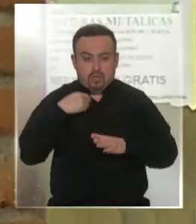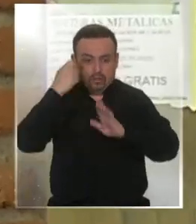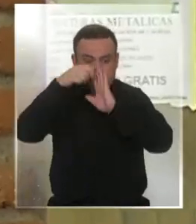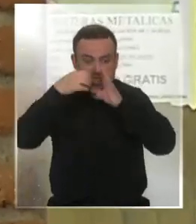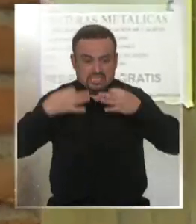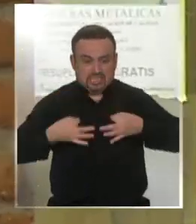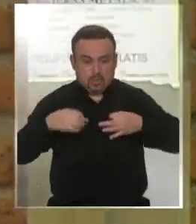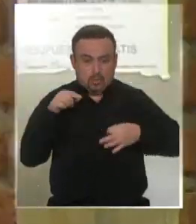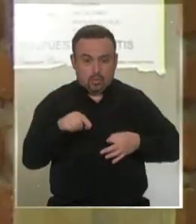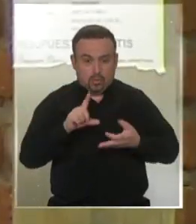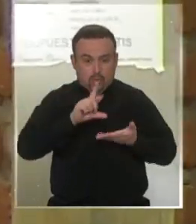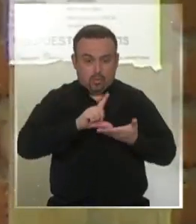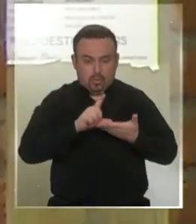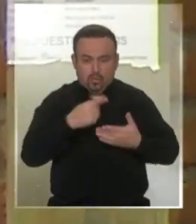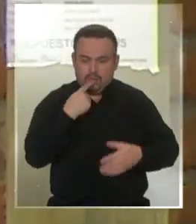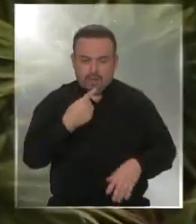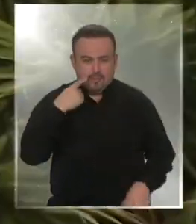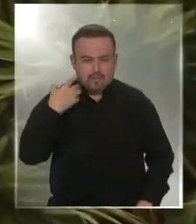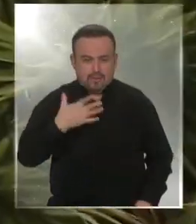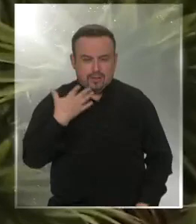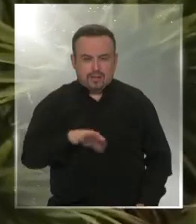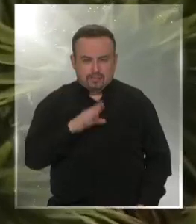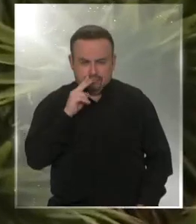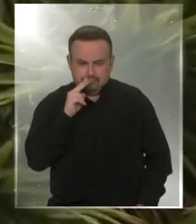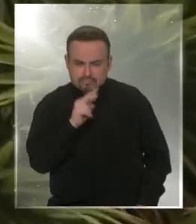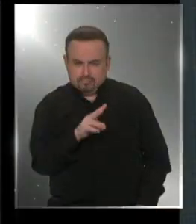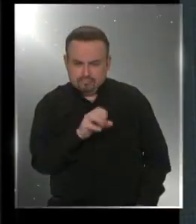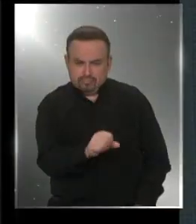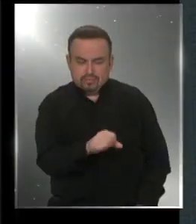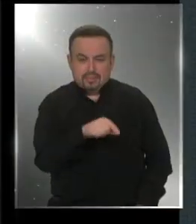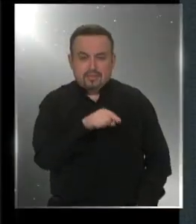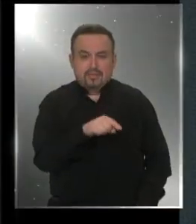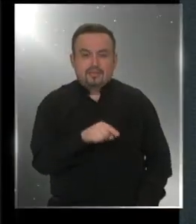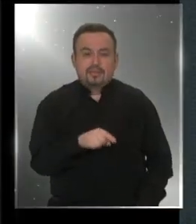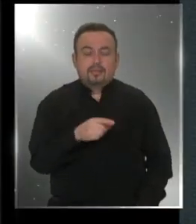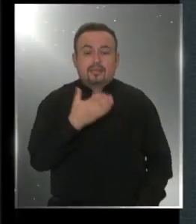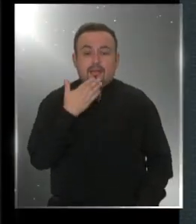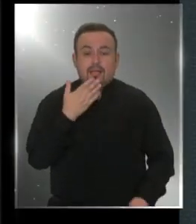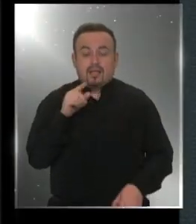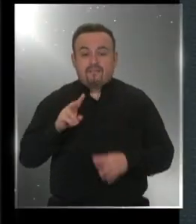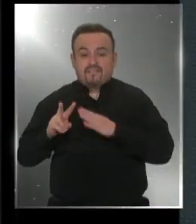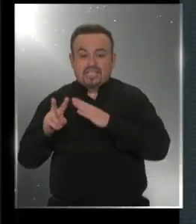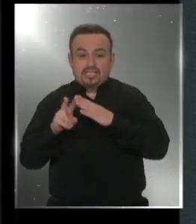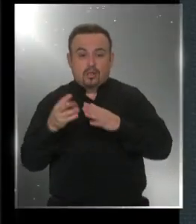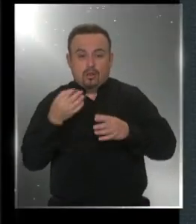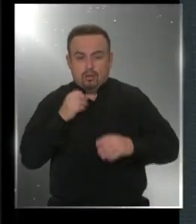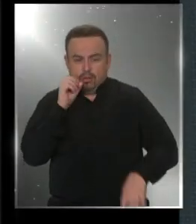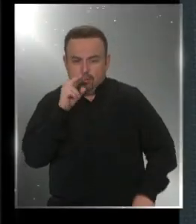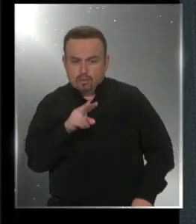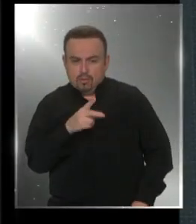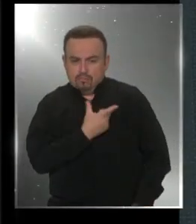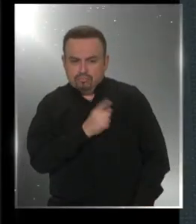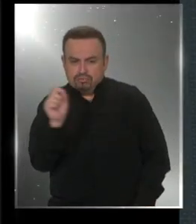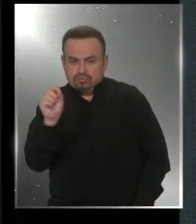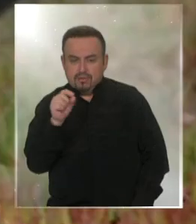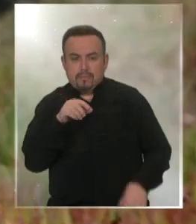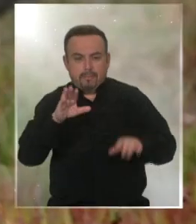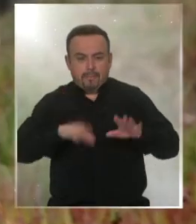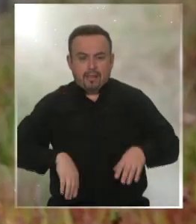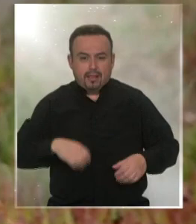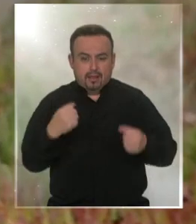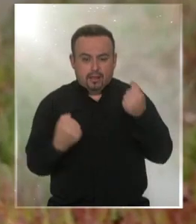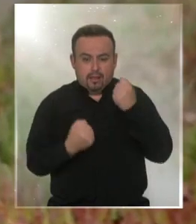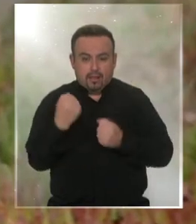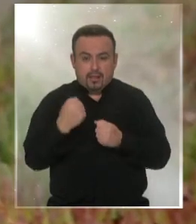de seguridad del sector fueron claves en su identificación, además de los relatos de vecinos que lo vieron huir y del propio